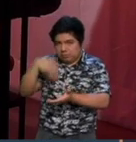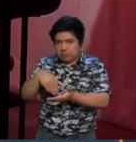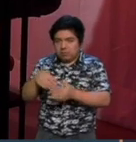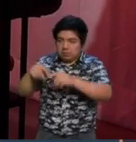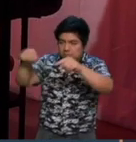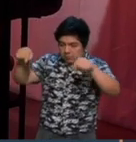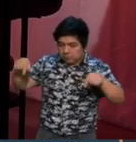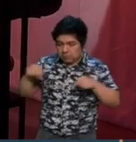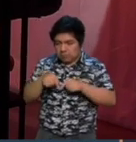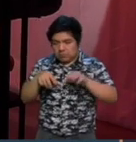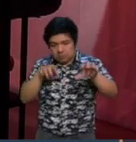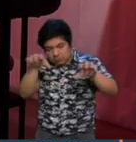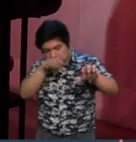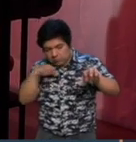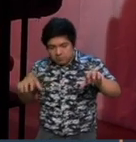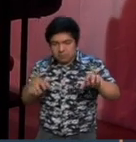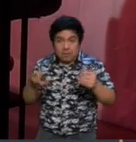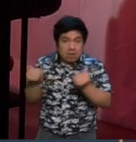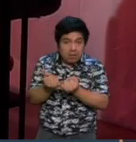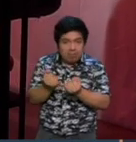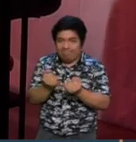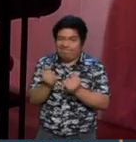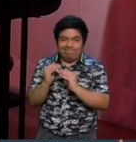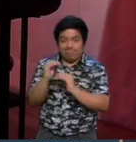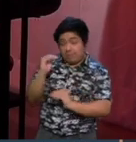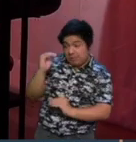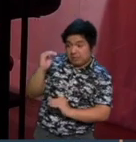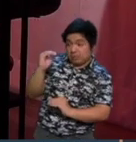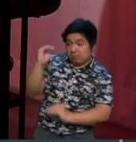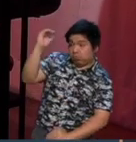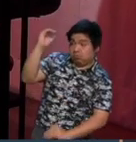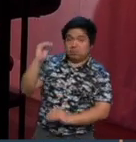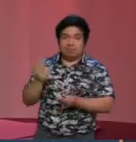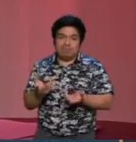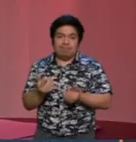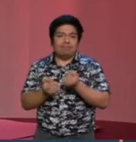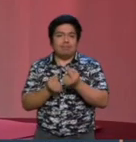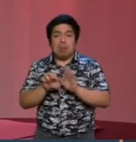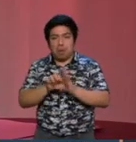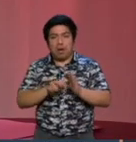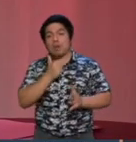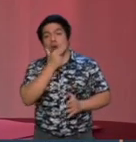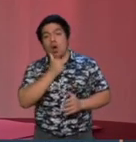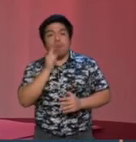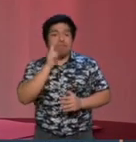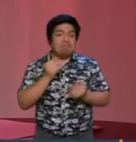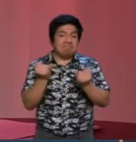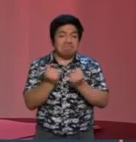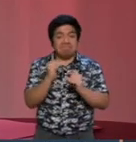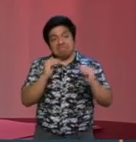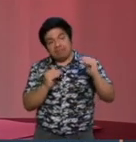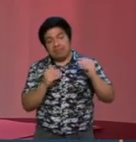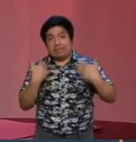las alcaldías de la periferia. Las desigualdades que tienen que ver con entre hombres y mujeres, los retos